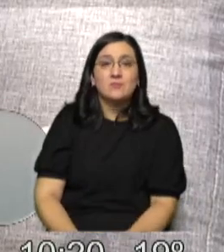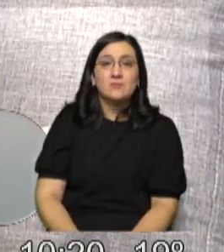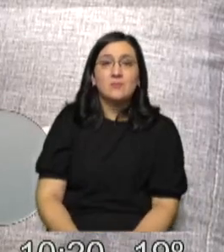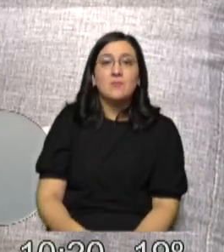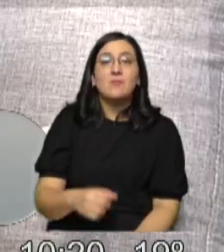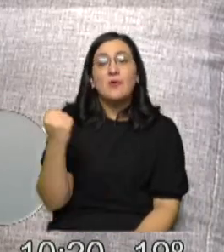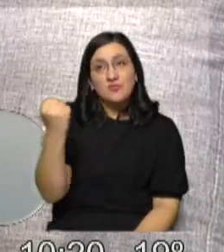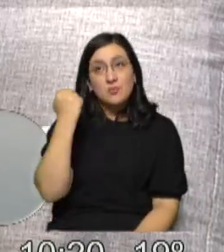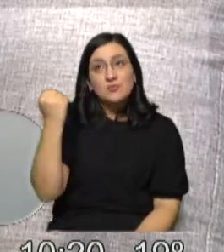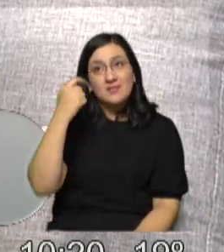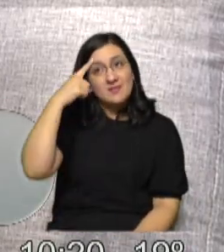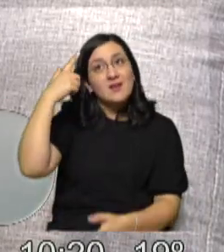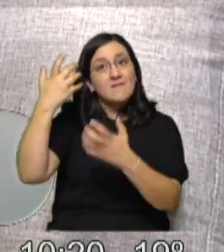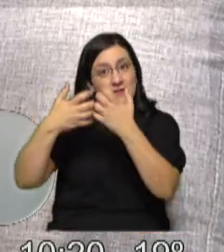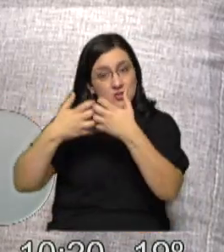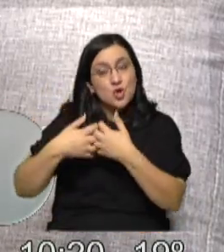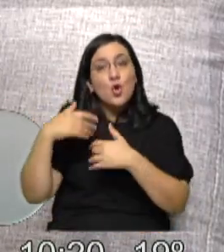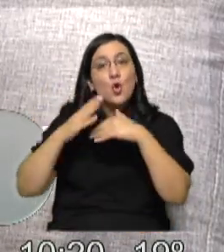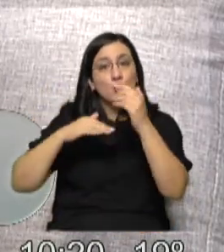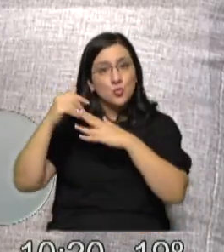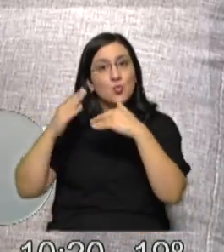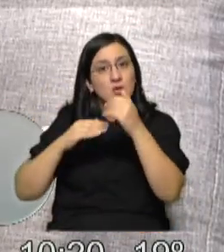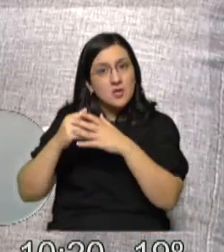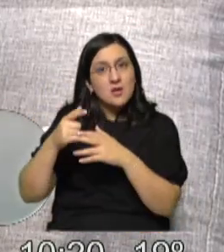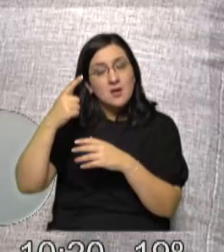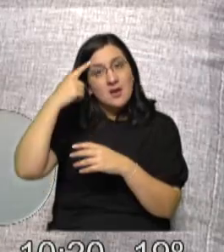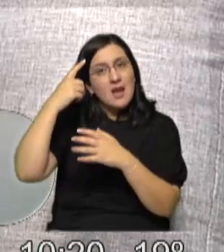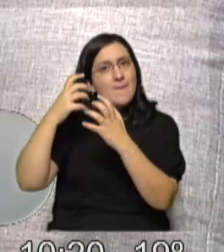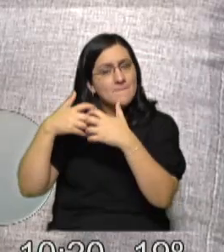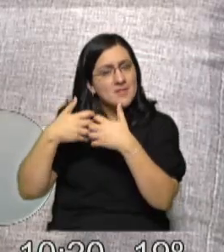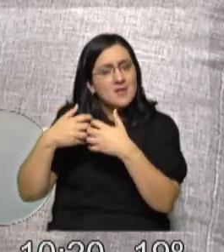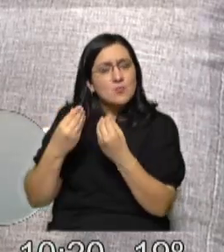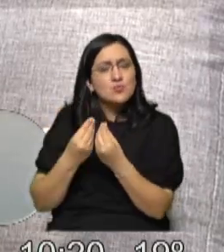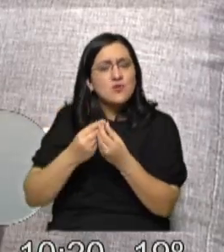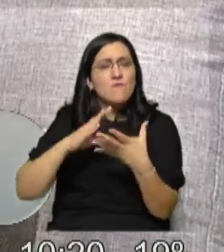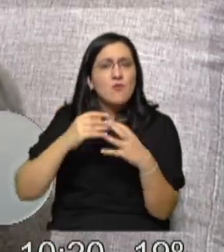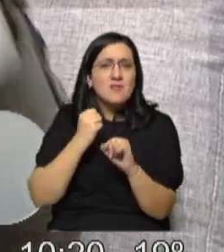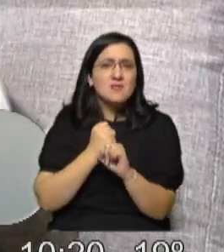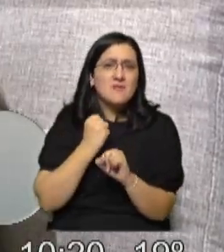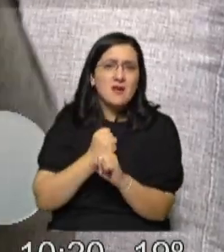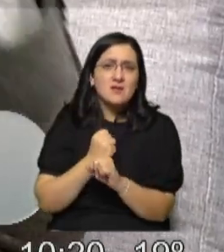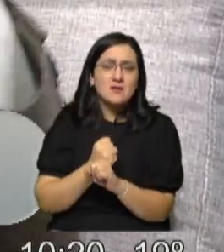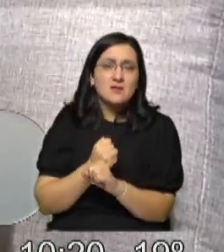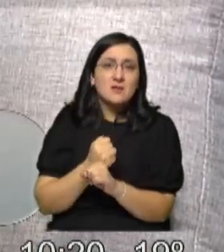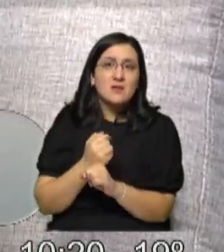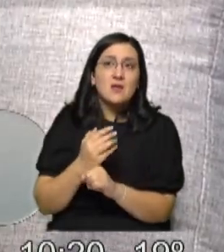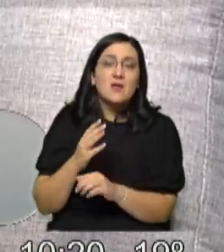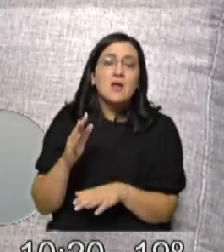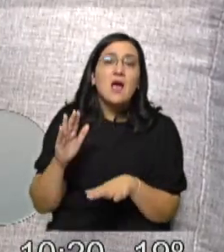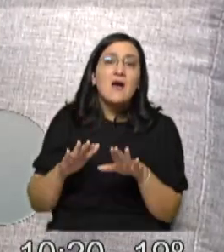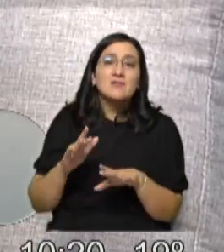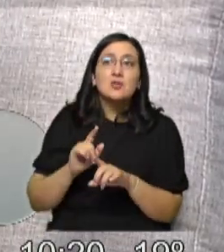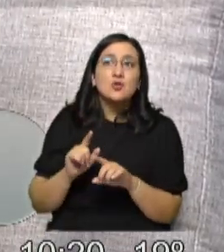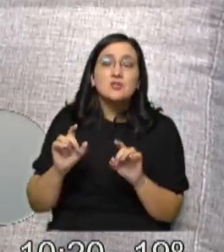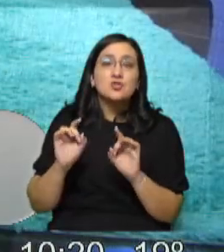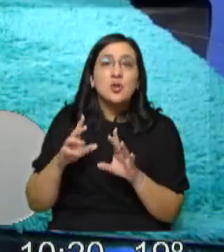de construir, tener un pensamiento crítico. O sea, la mente tiene muchas maneras de trabajar. Y muchas veces la racionalidad no implica